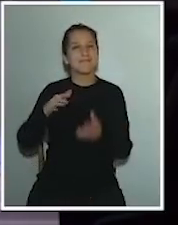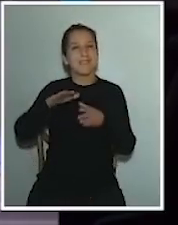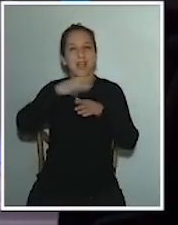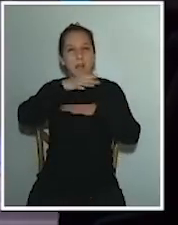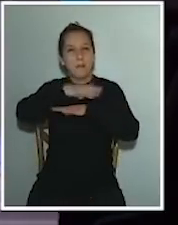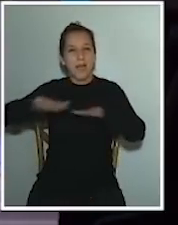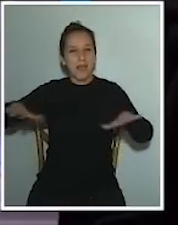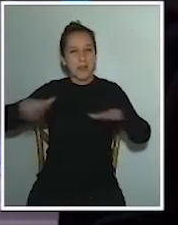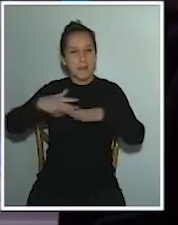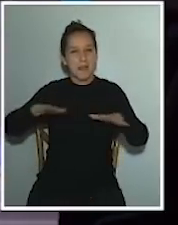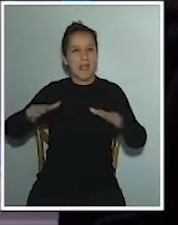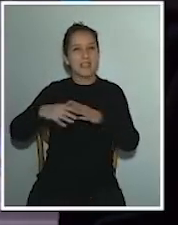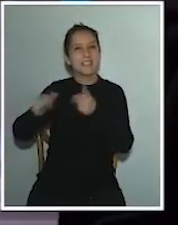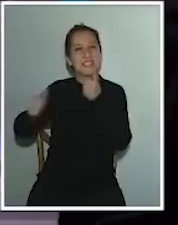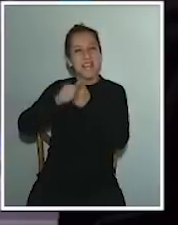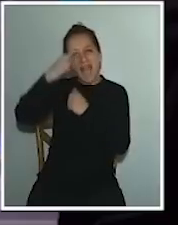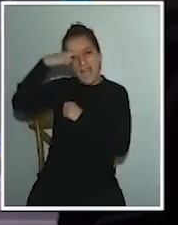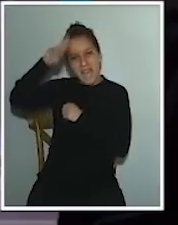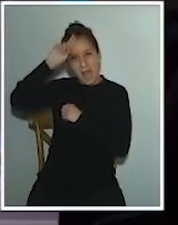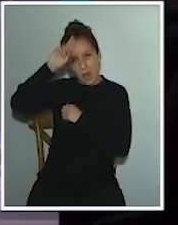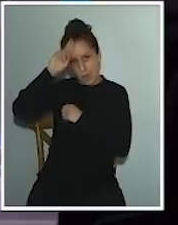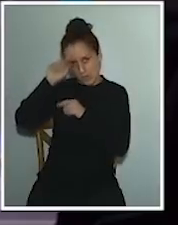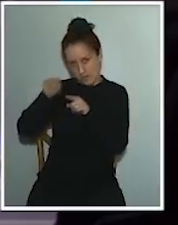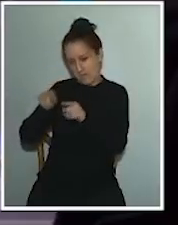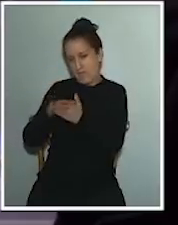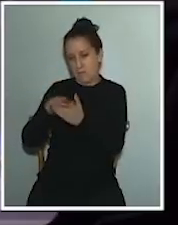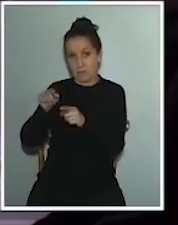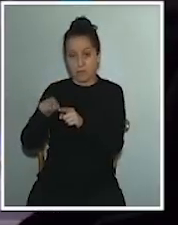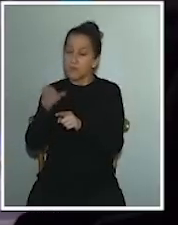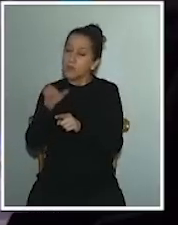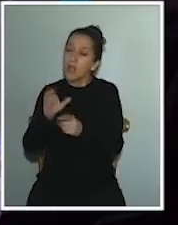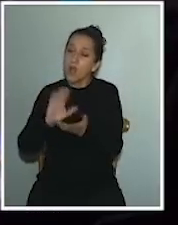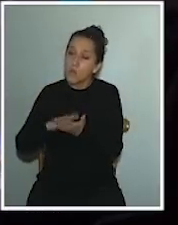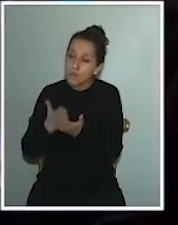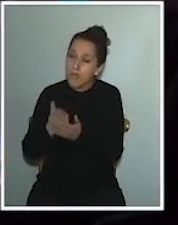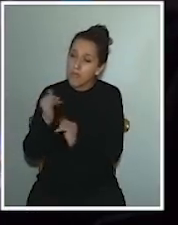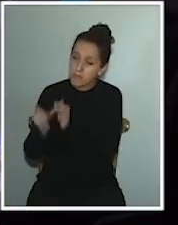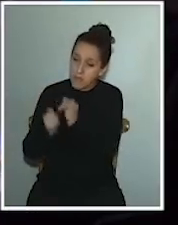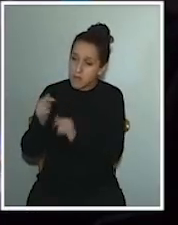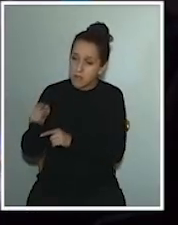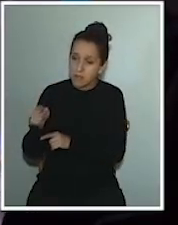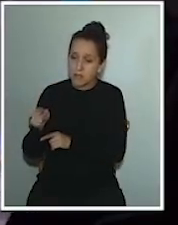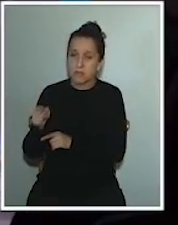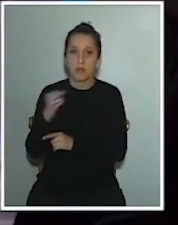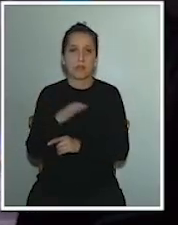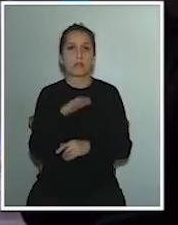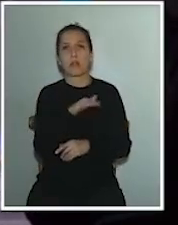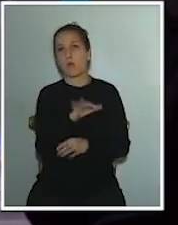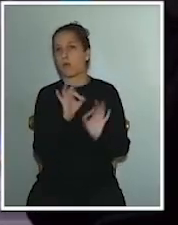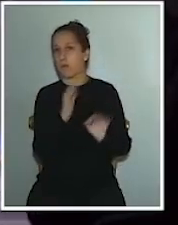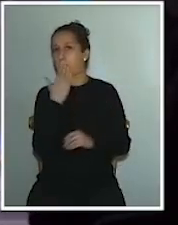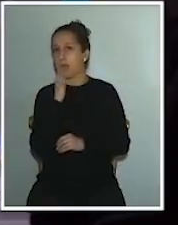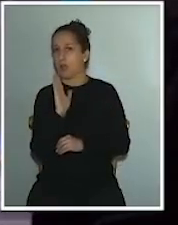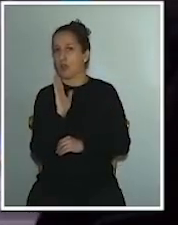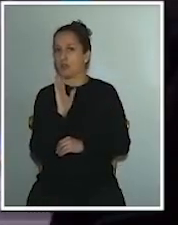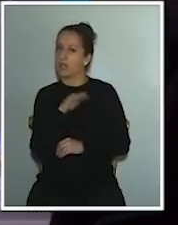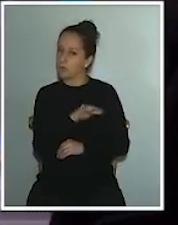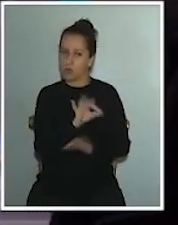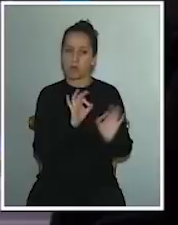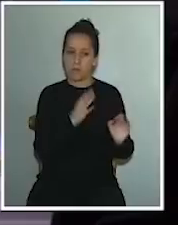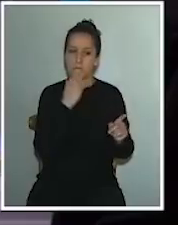arauco no tiene las mismas condiciones de conectividad que lo que puede tener alguien en talcahuano Y eso